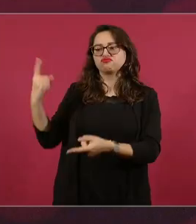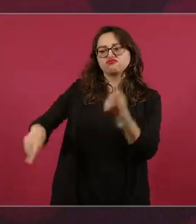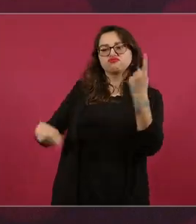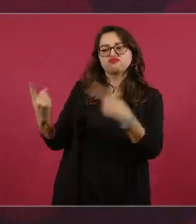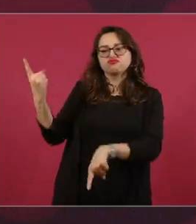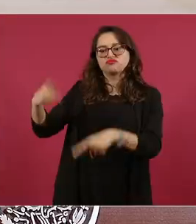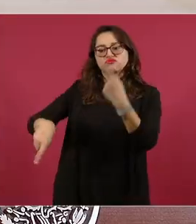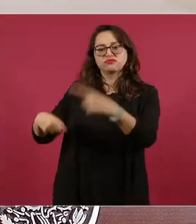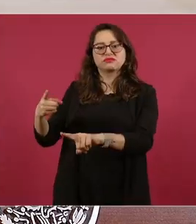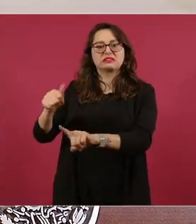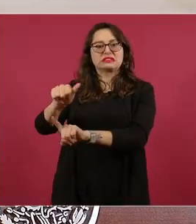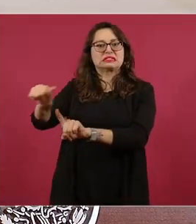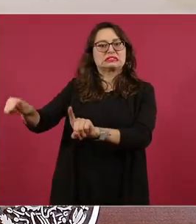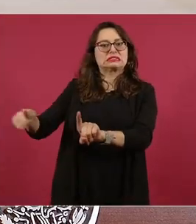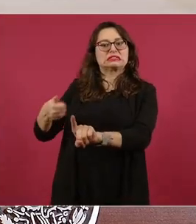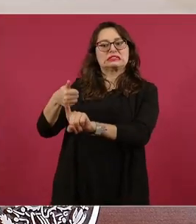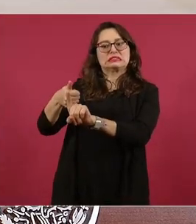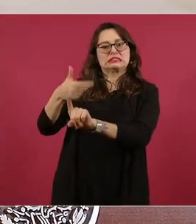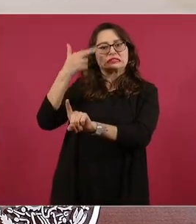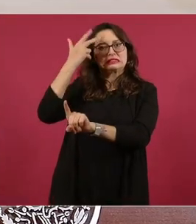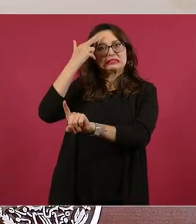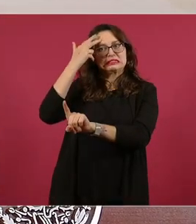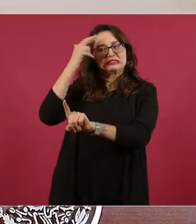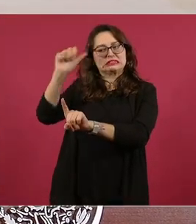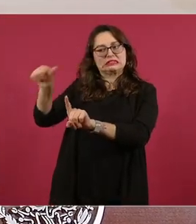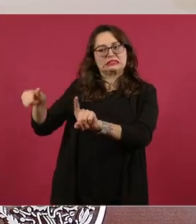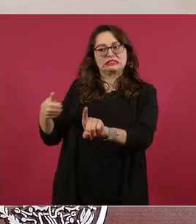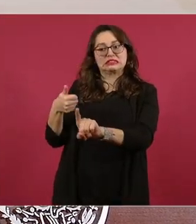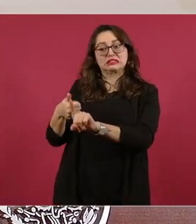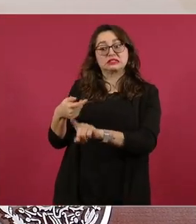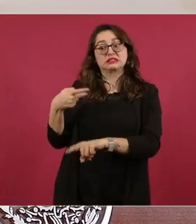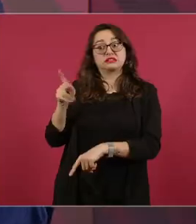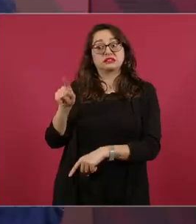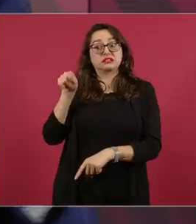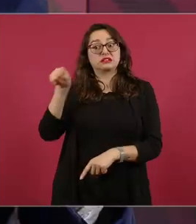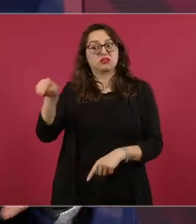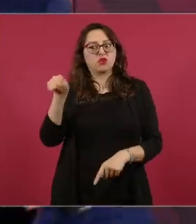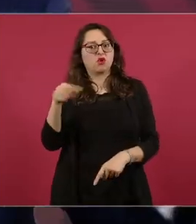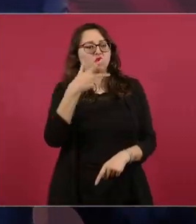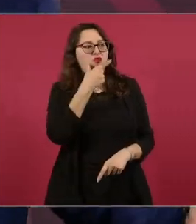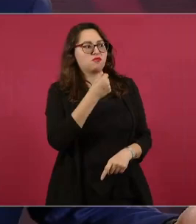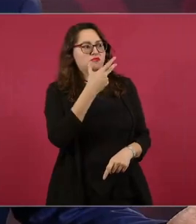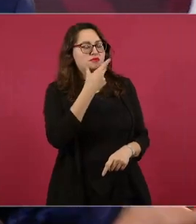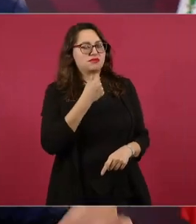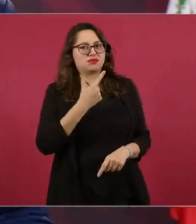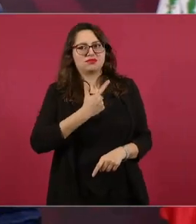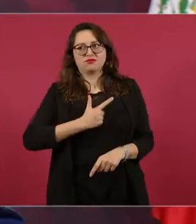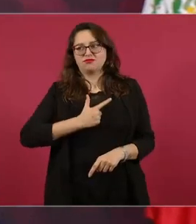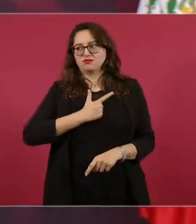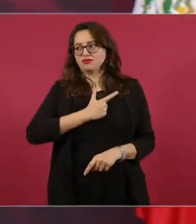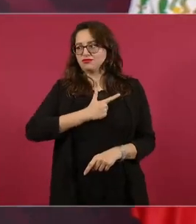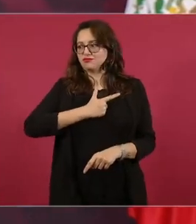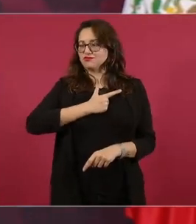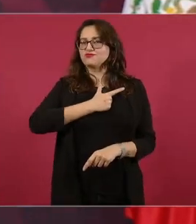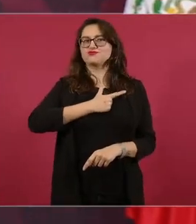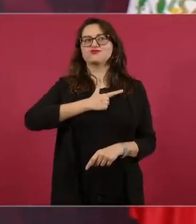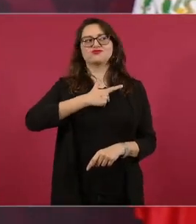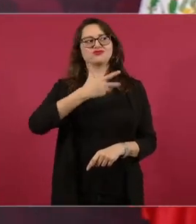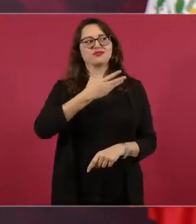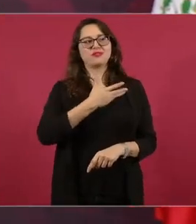Entonces, todo esto ayuda mucho, ¿no? Porque se encariñó, ¿no?, Manuel González, y